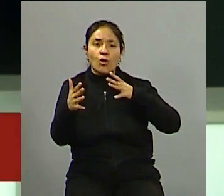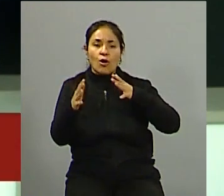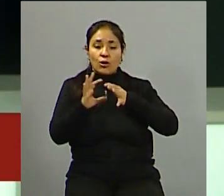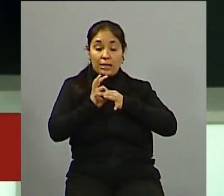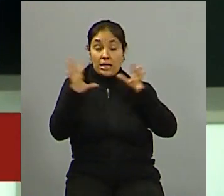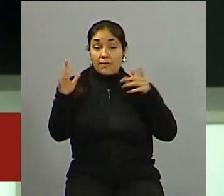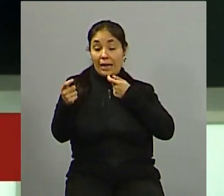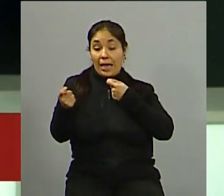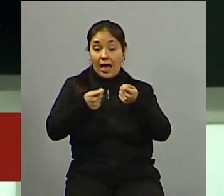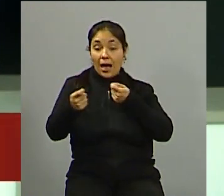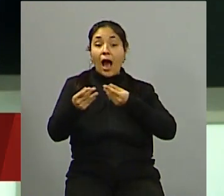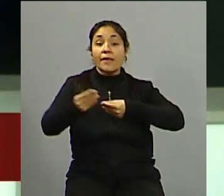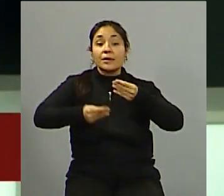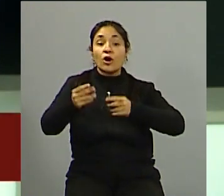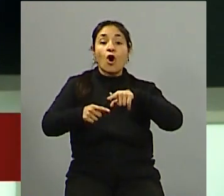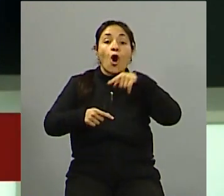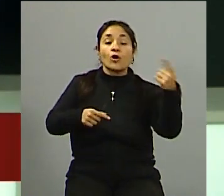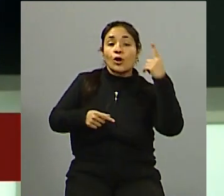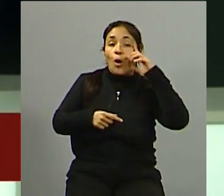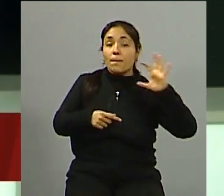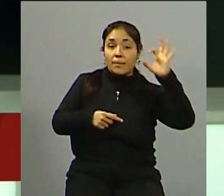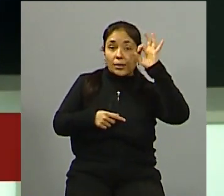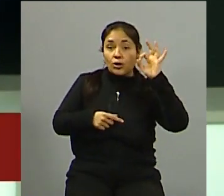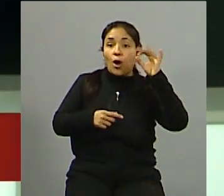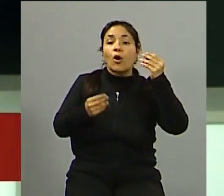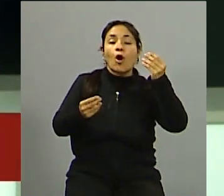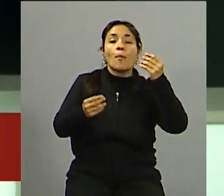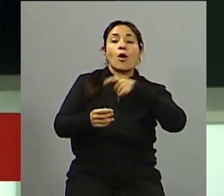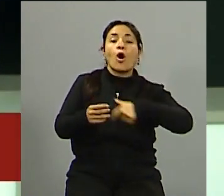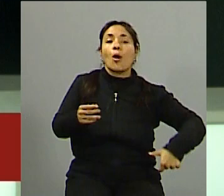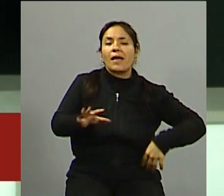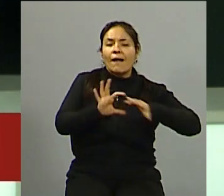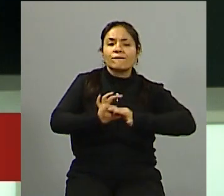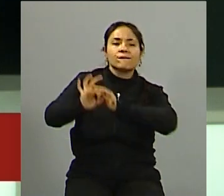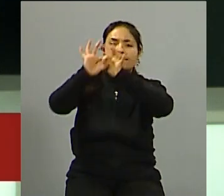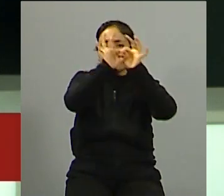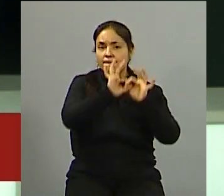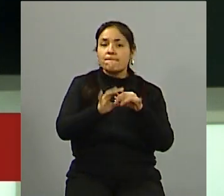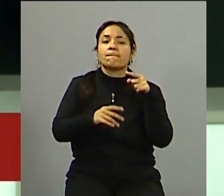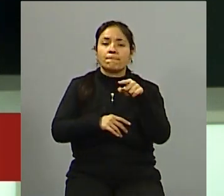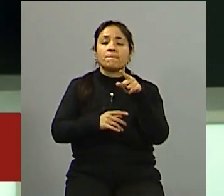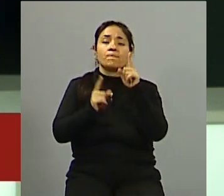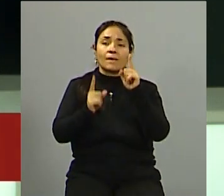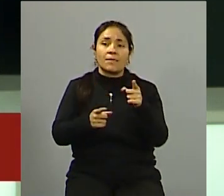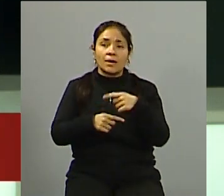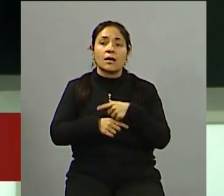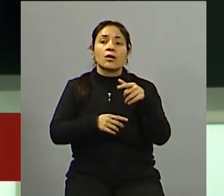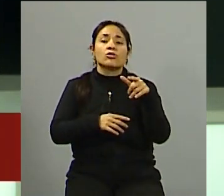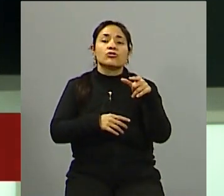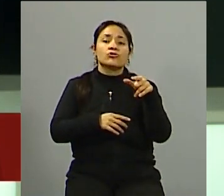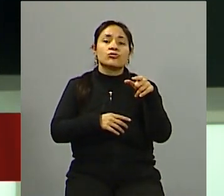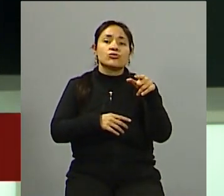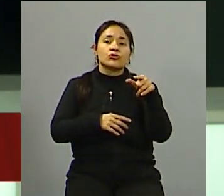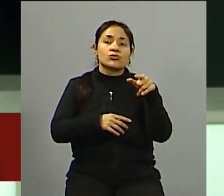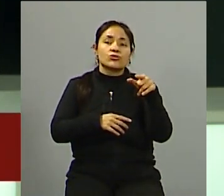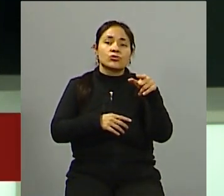de regiones administrativas y los que tienen una visión del Estado más unionista. Claro. Porque también acá está la visión, ¿sí?, entre el ciudadano unionista y